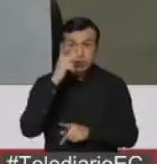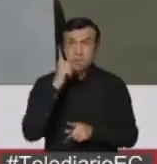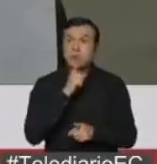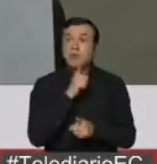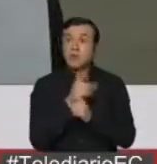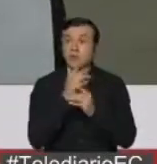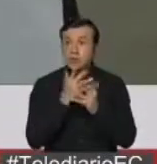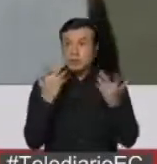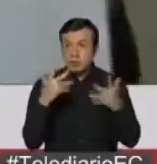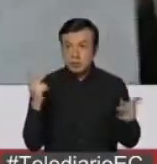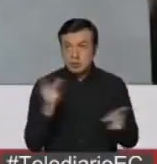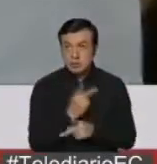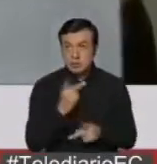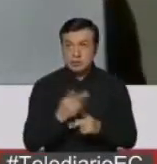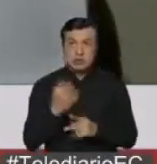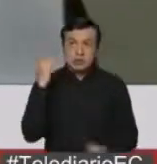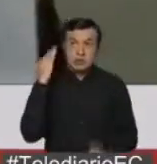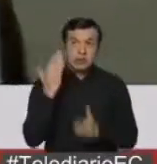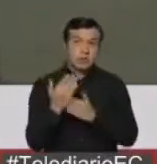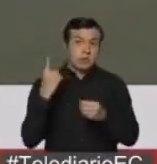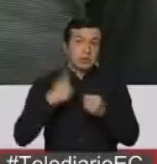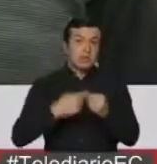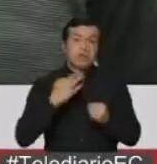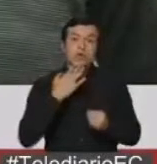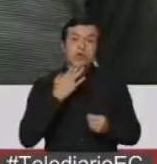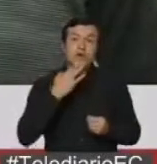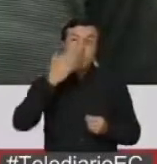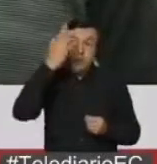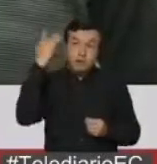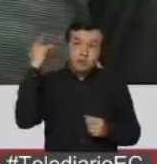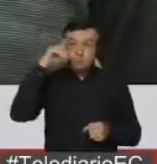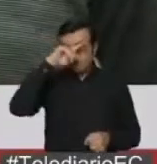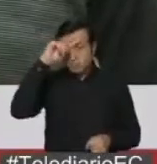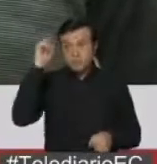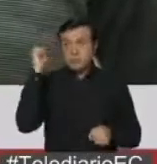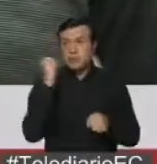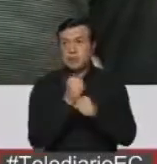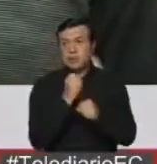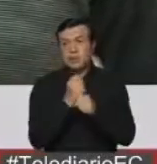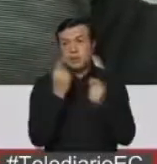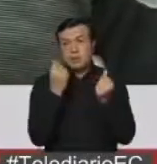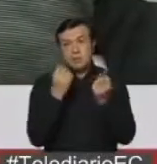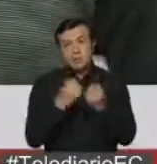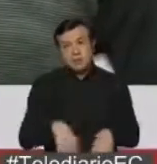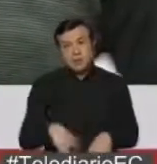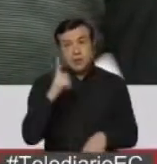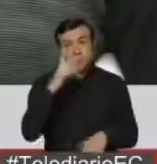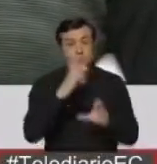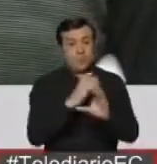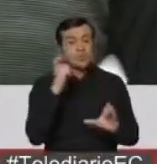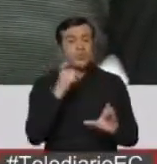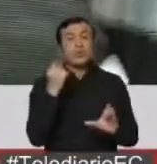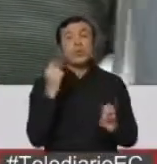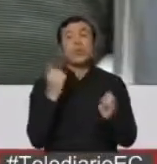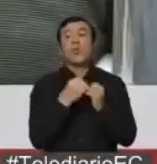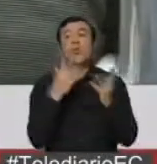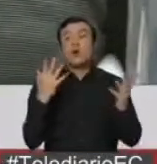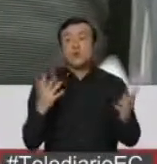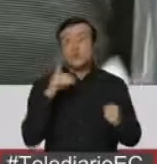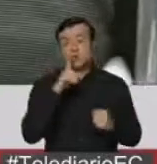y que se ha agravado desde que Quito entró en luz amarilla. Estamos trabajando al momento en contra, pues para operar una unidad de transporte